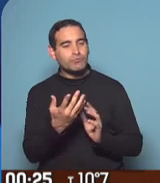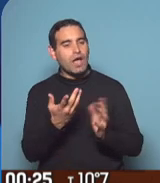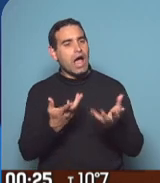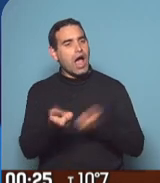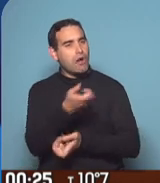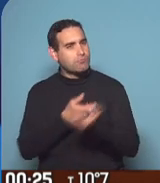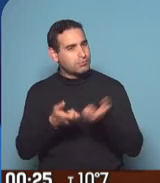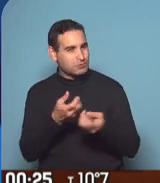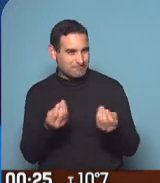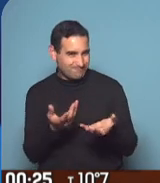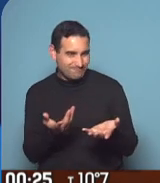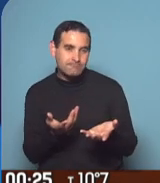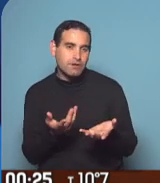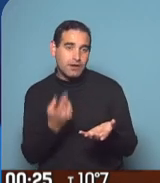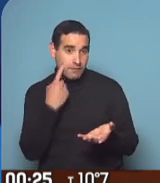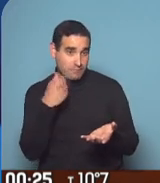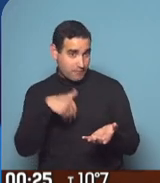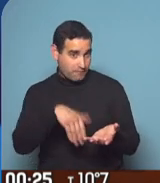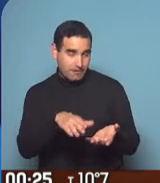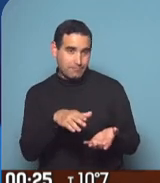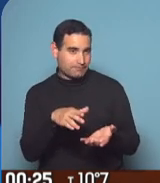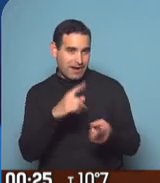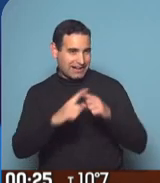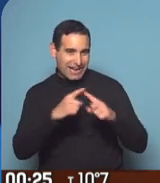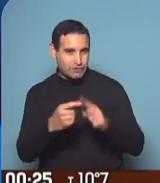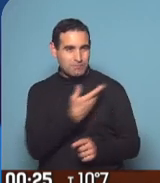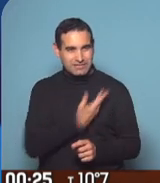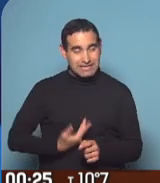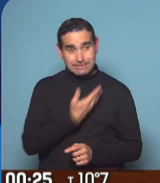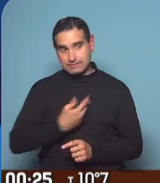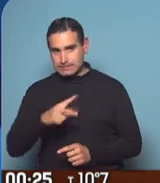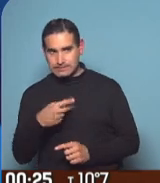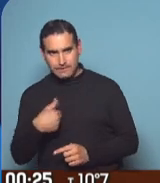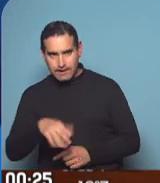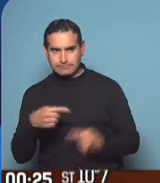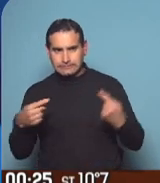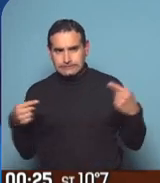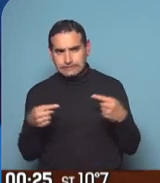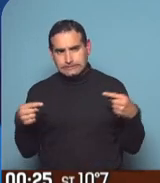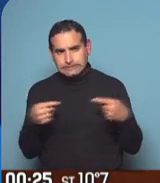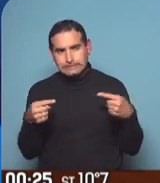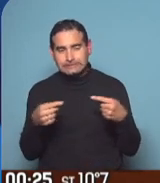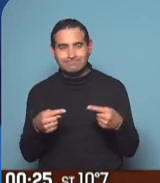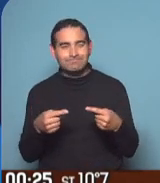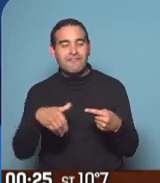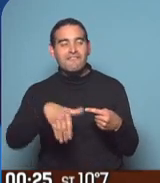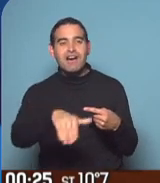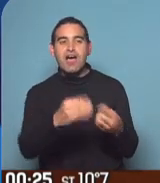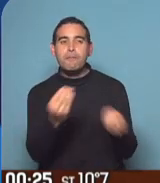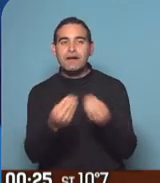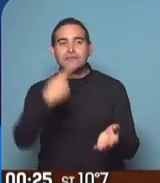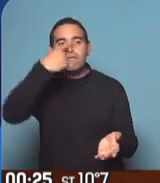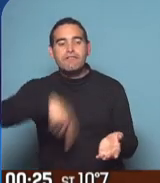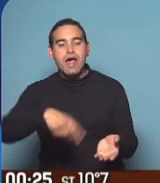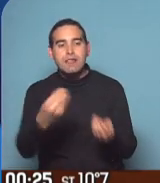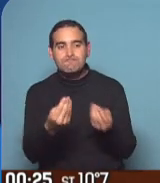crítica que nos lleva nos lleva justamente a que la relación entre presidente y vice se va a tensar y no sabemos cuál es el final de